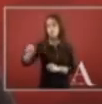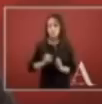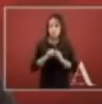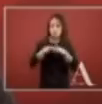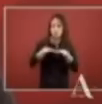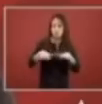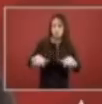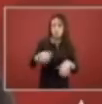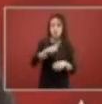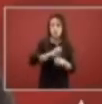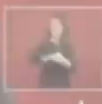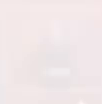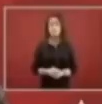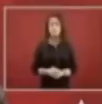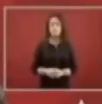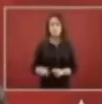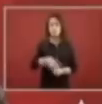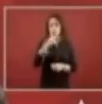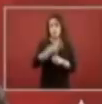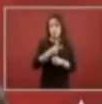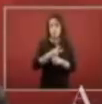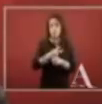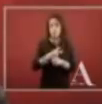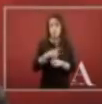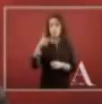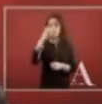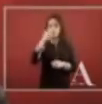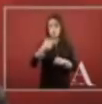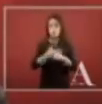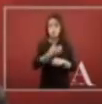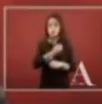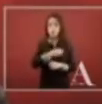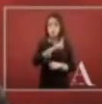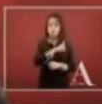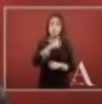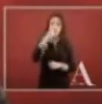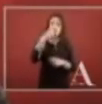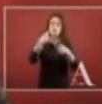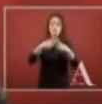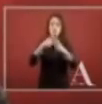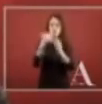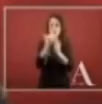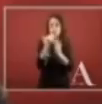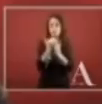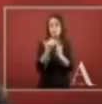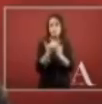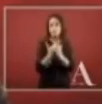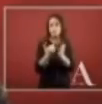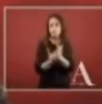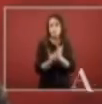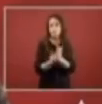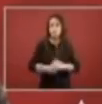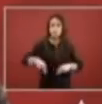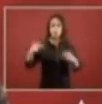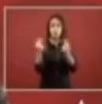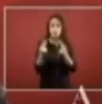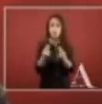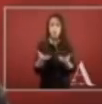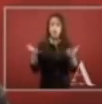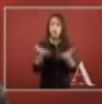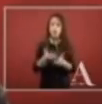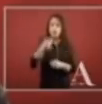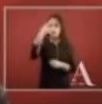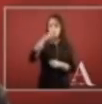virus COVID-19, la Secretaría de Salud determinará todas las acciones que resulten necesarias para